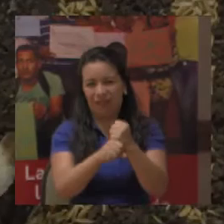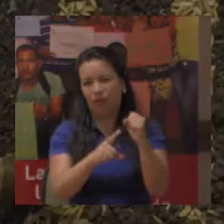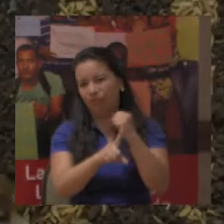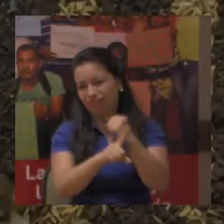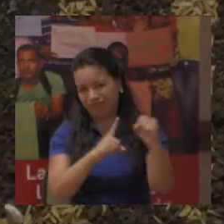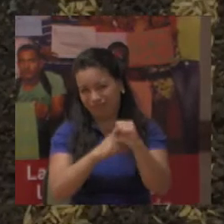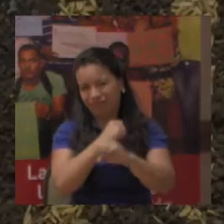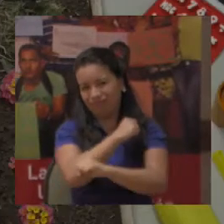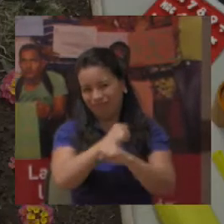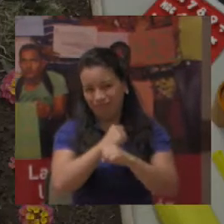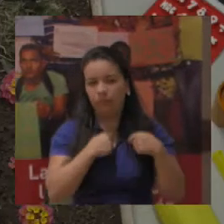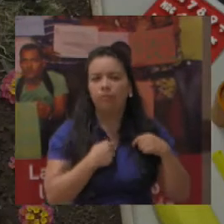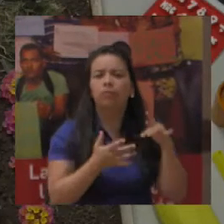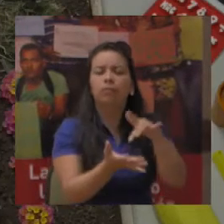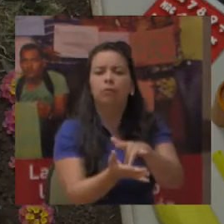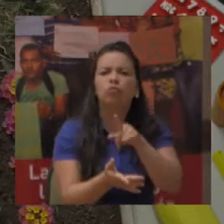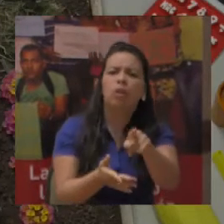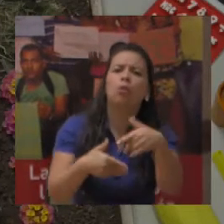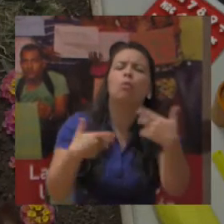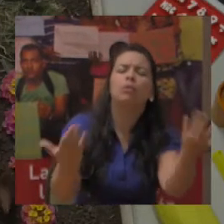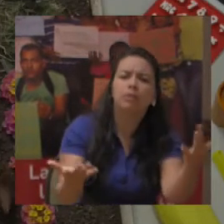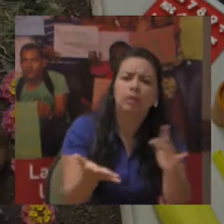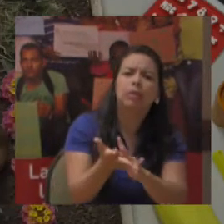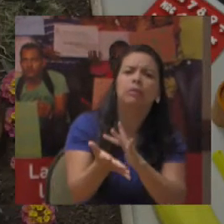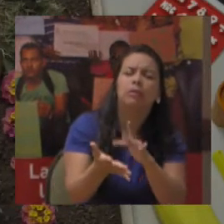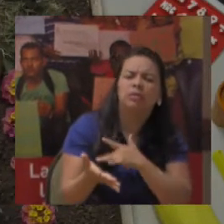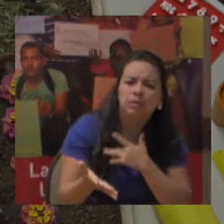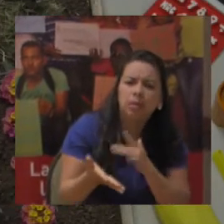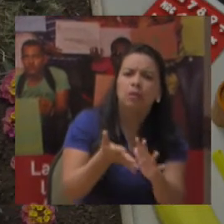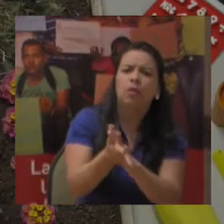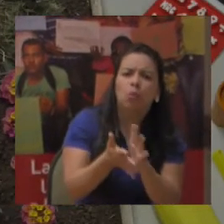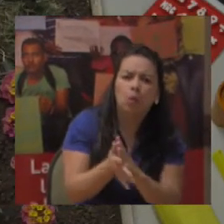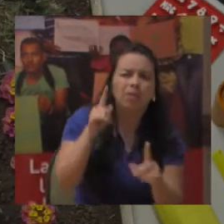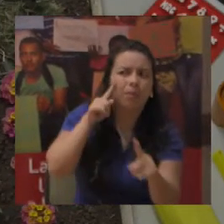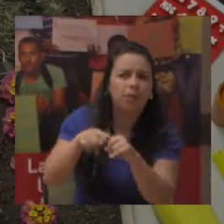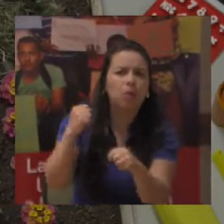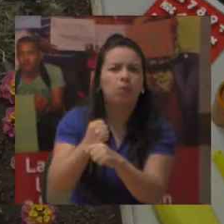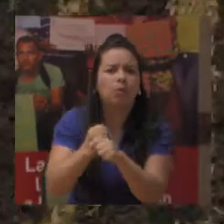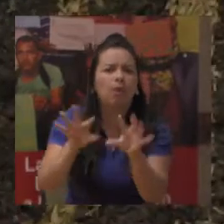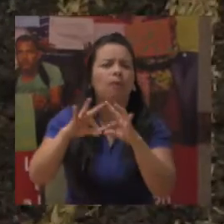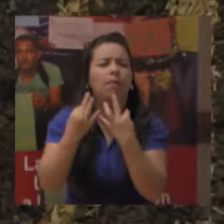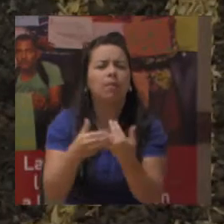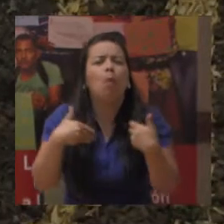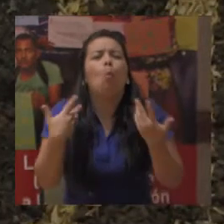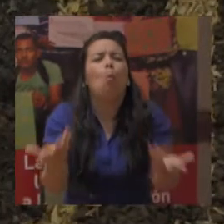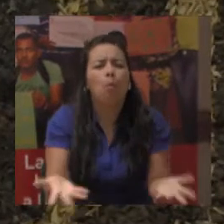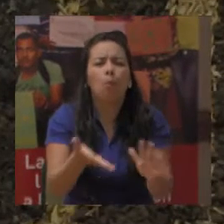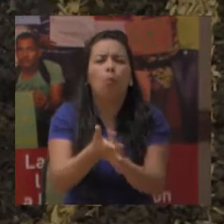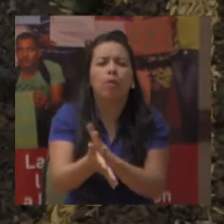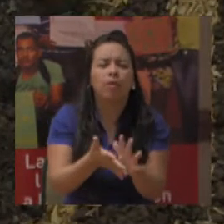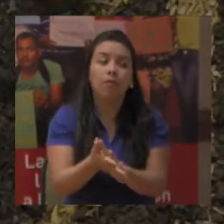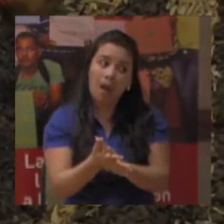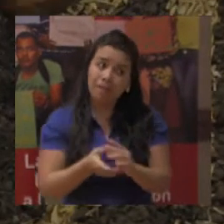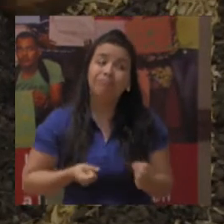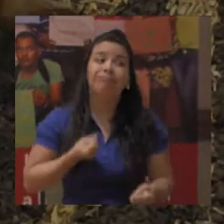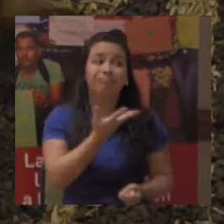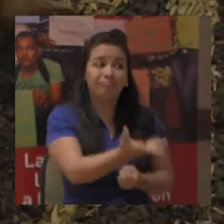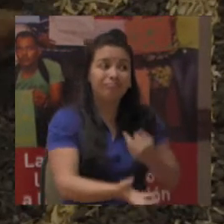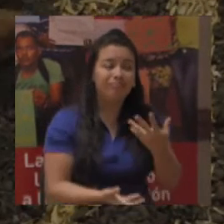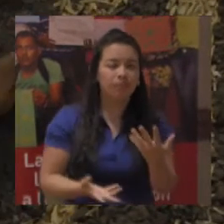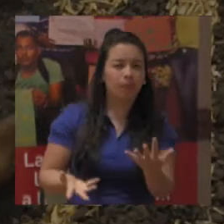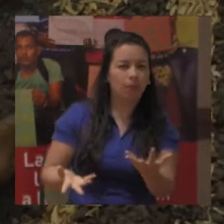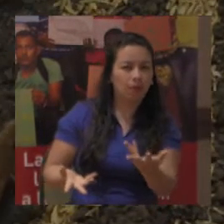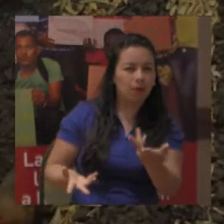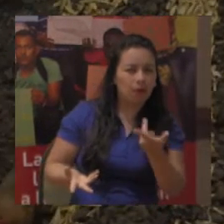conversación sobre su día a día, su trabajo, sus aspiraciones laborales, su familia y su comunidad. Una visita que le permite a Marcela conocer